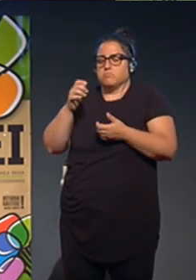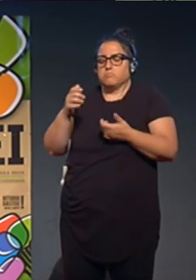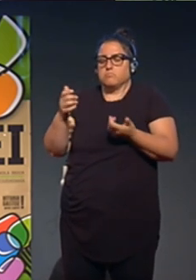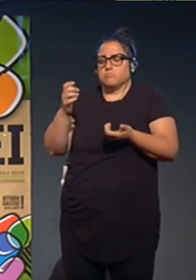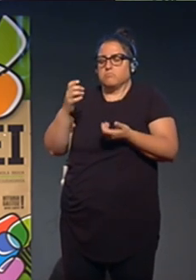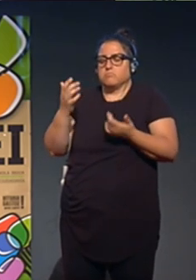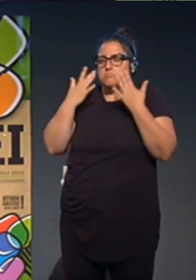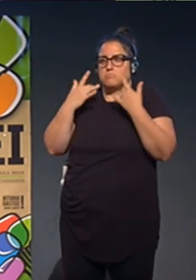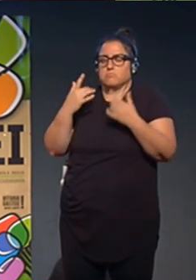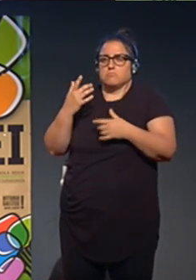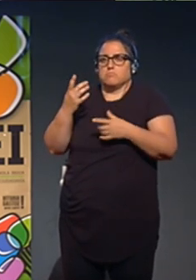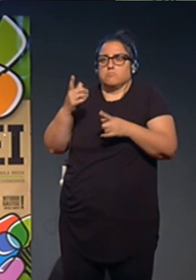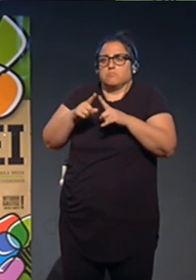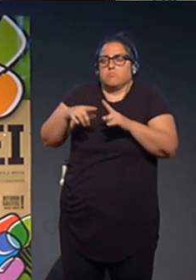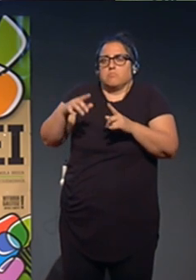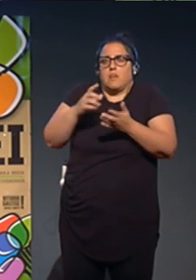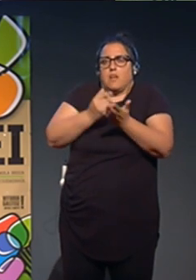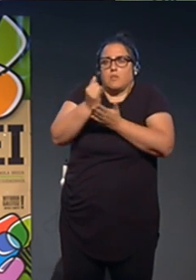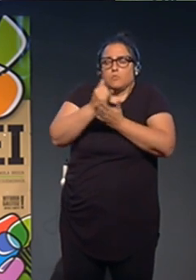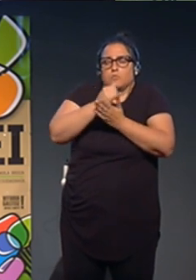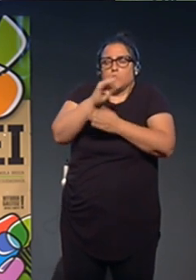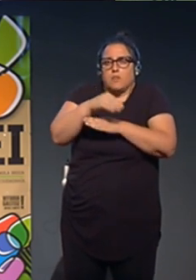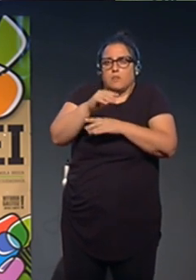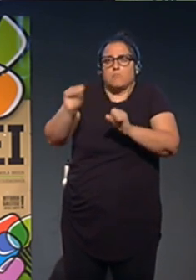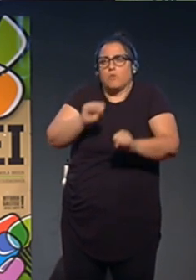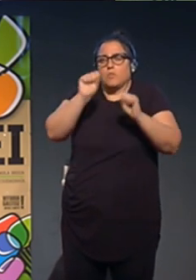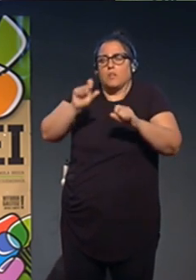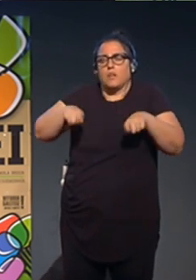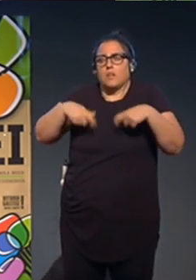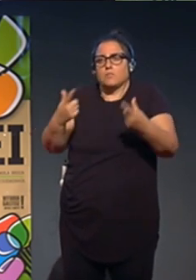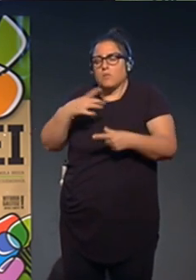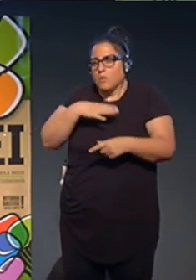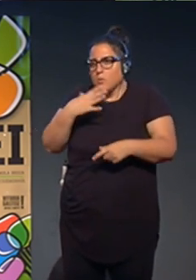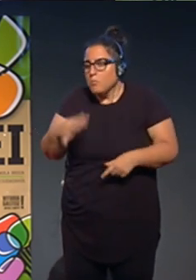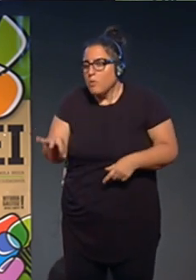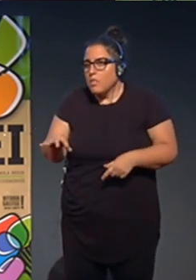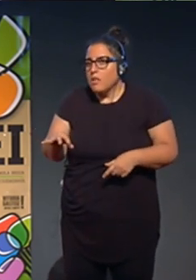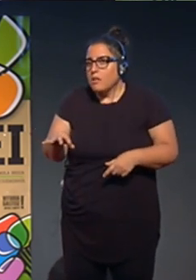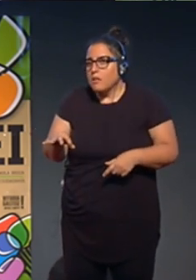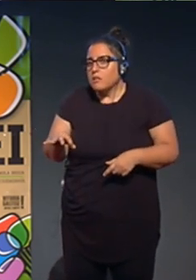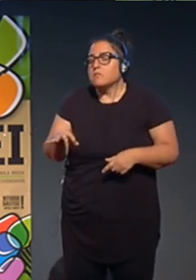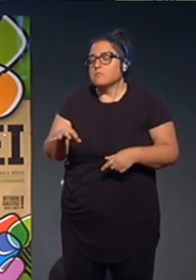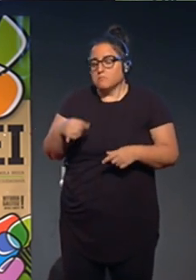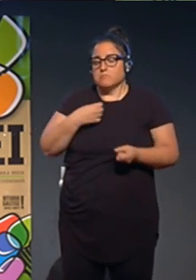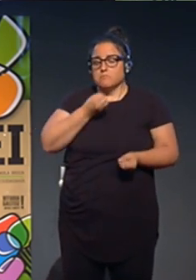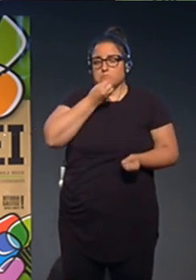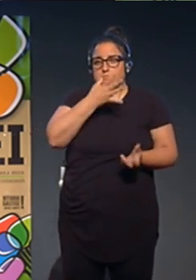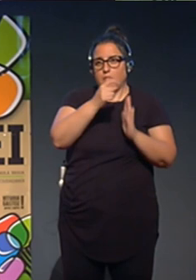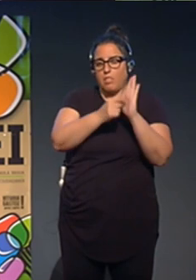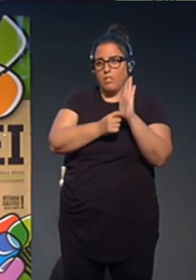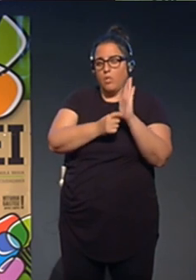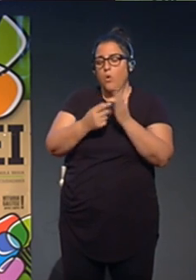agricultura periurbana agricultura de conservación es posible alimentar al mundo de nuevo os doy un dato un